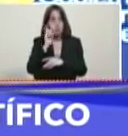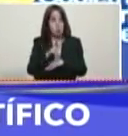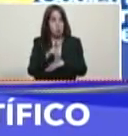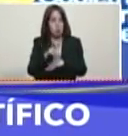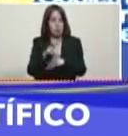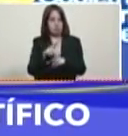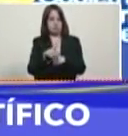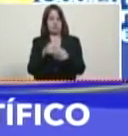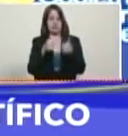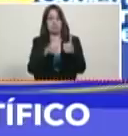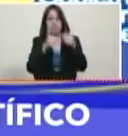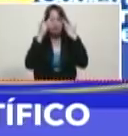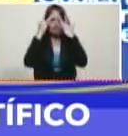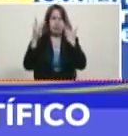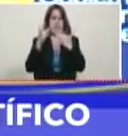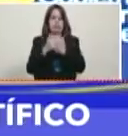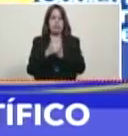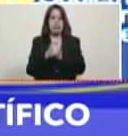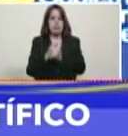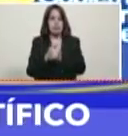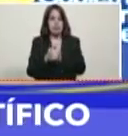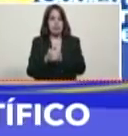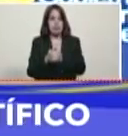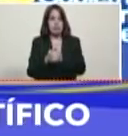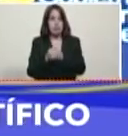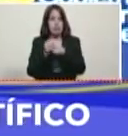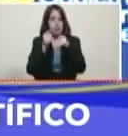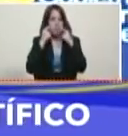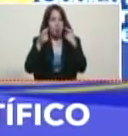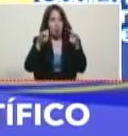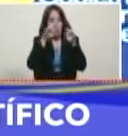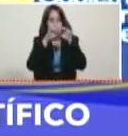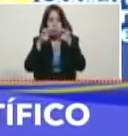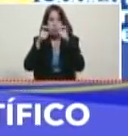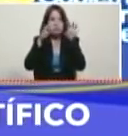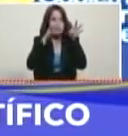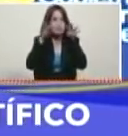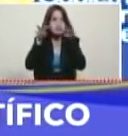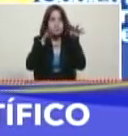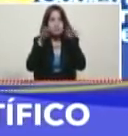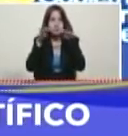mirada, viva, como buscando tragarse el mundo.